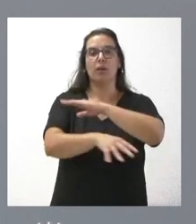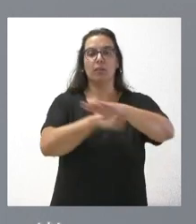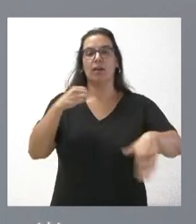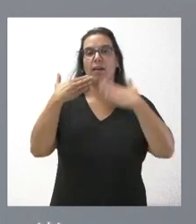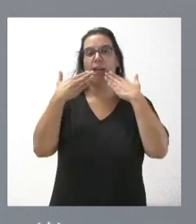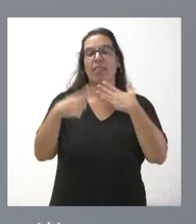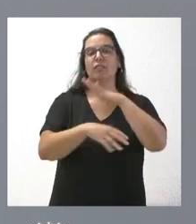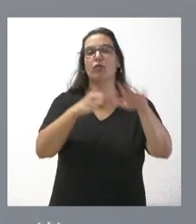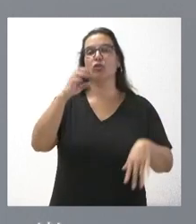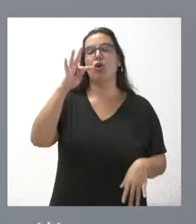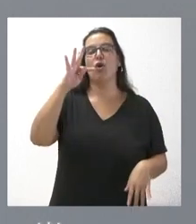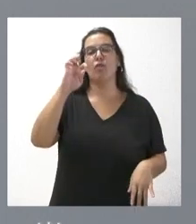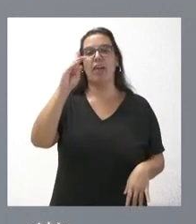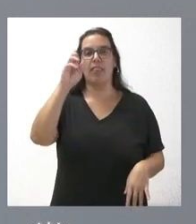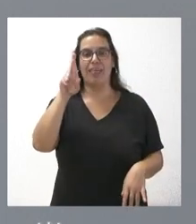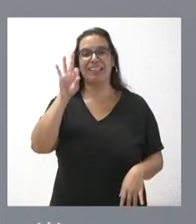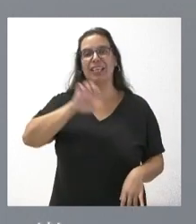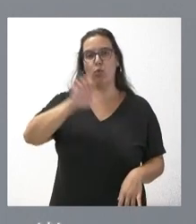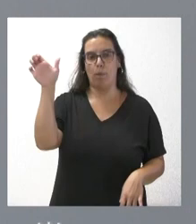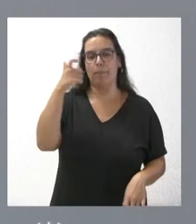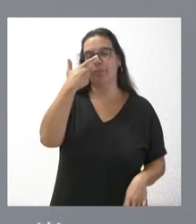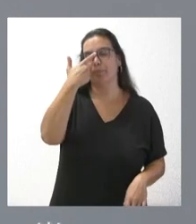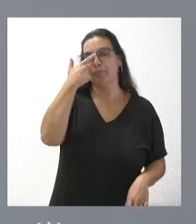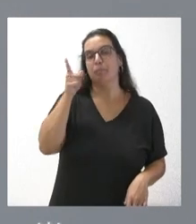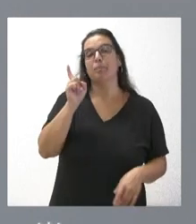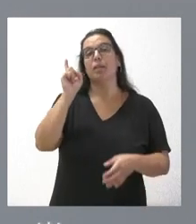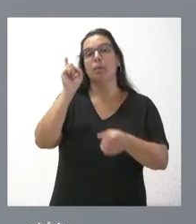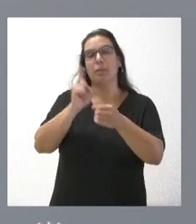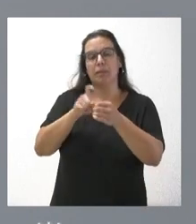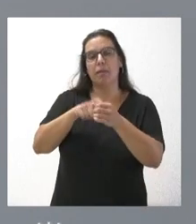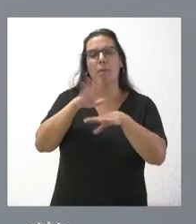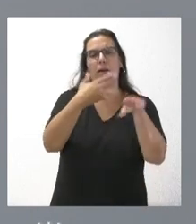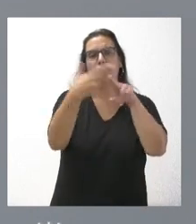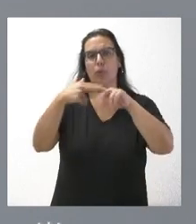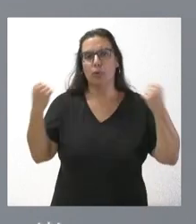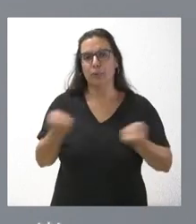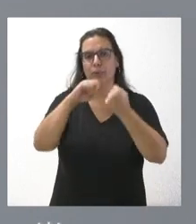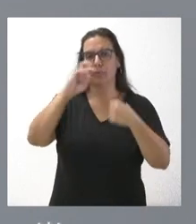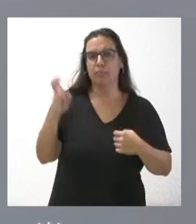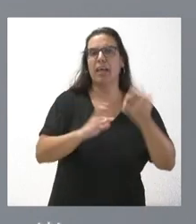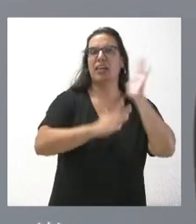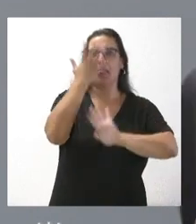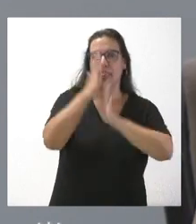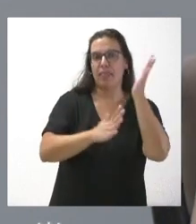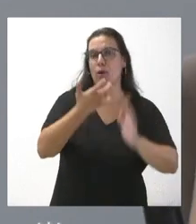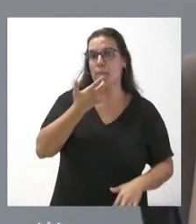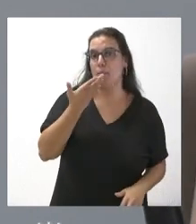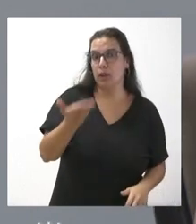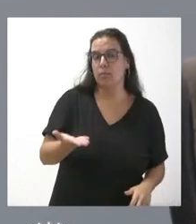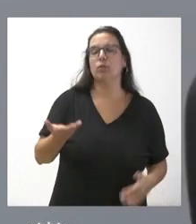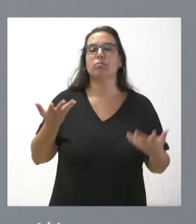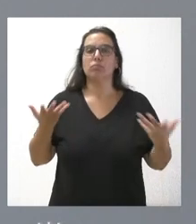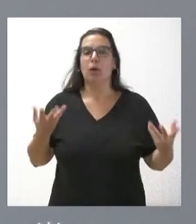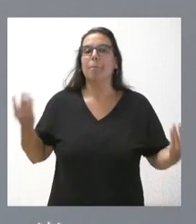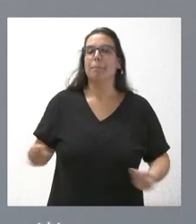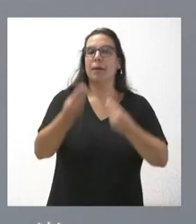FEDER, RIAD-EU y, por tanto, fondos europeos. Van a participar en diversas actuaciones, incluidos los incendios, y, por tanto, mejoran